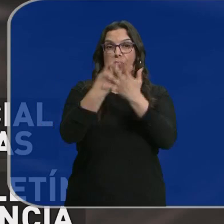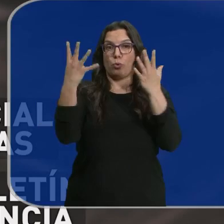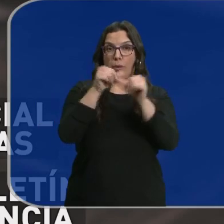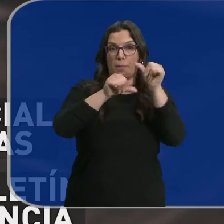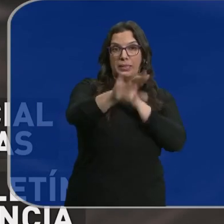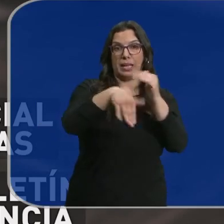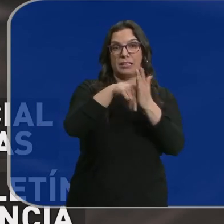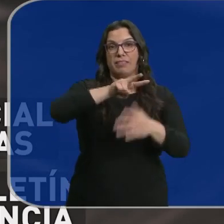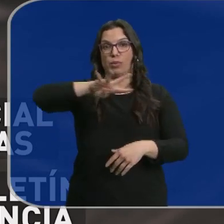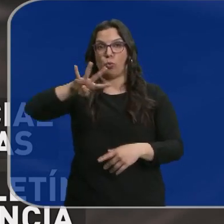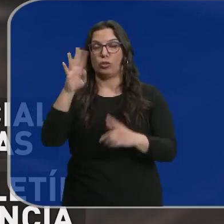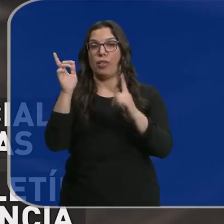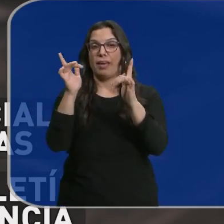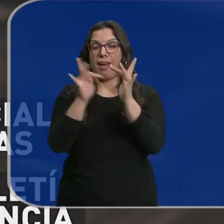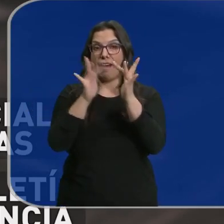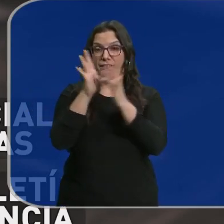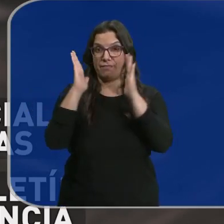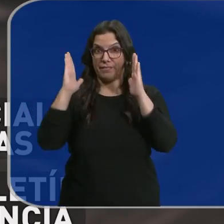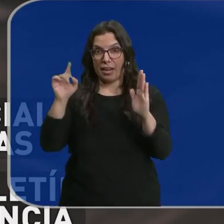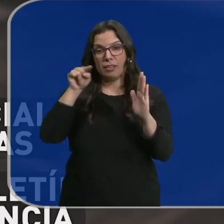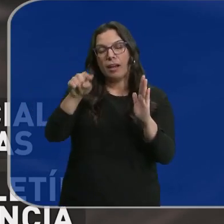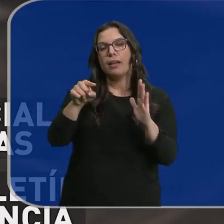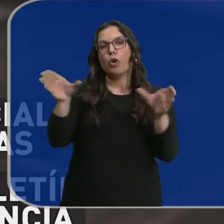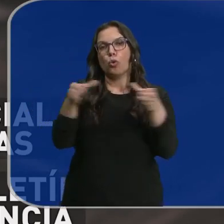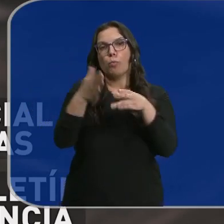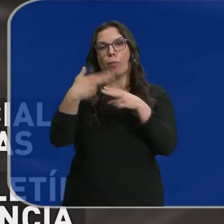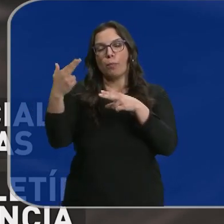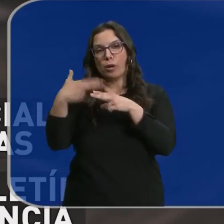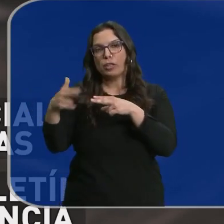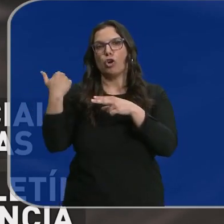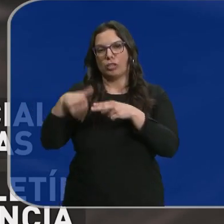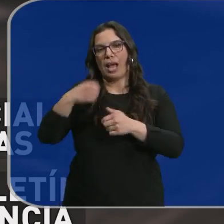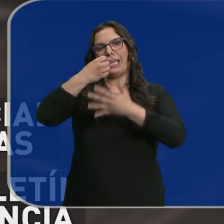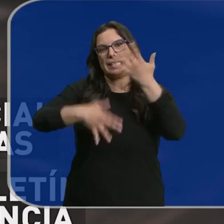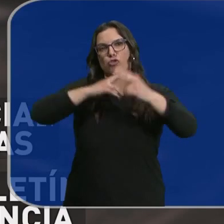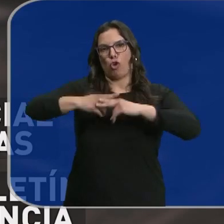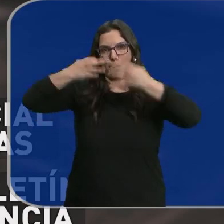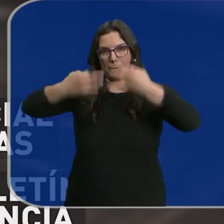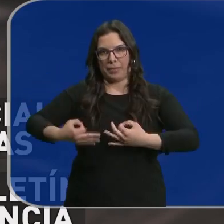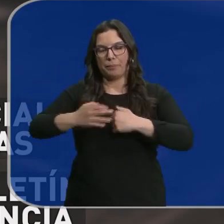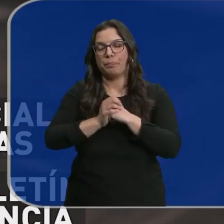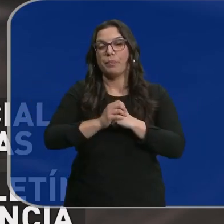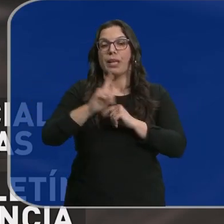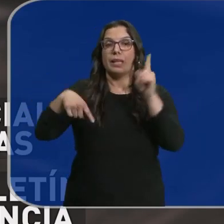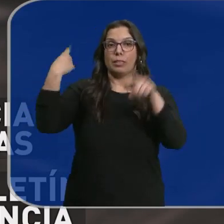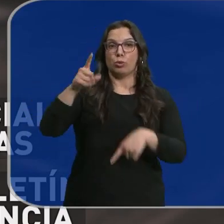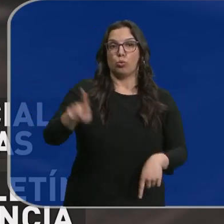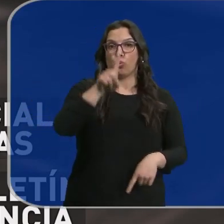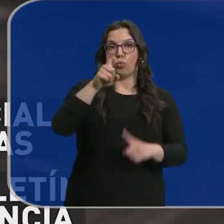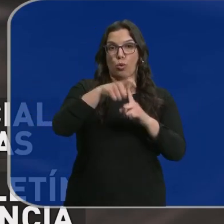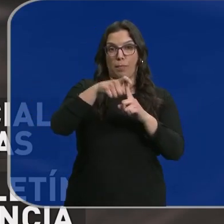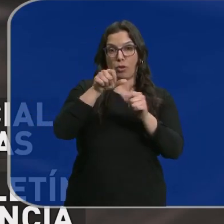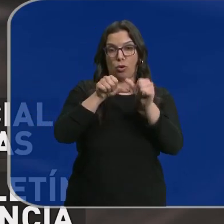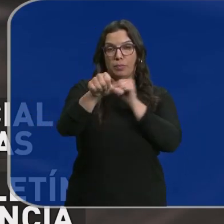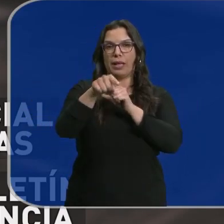y hasta el 24 de abril será cuando las distintas formaciones puedan presentar a sus candidatos. Una semana después, el 1 de mayo, se